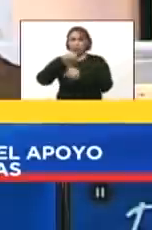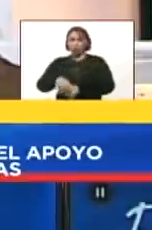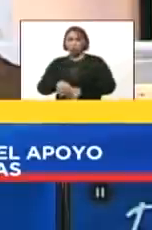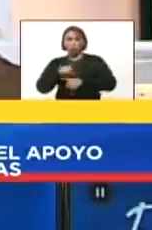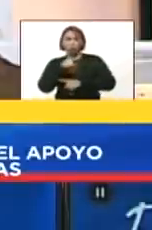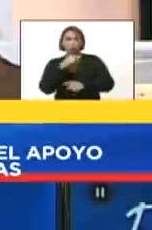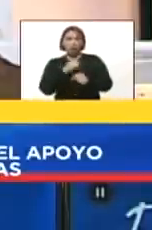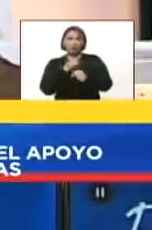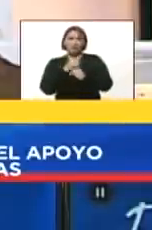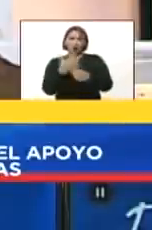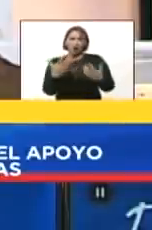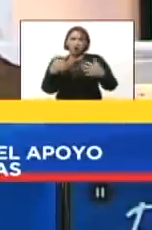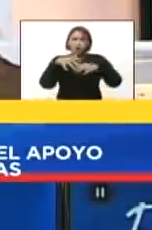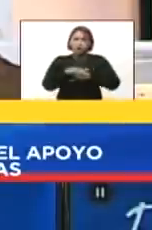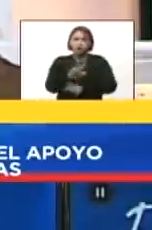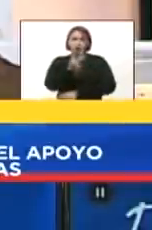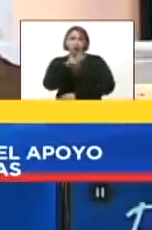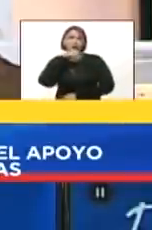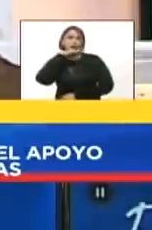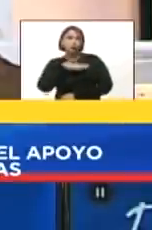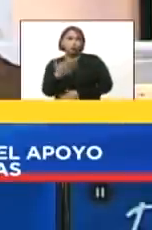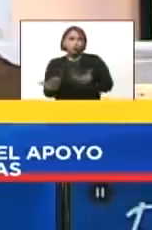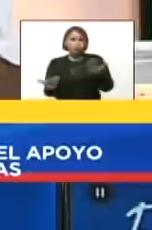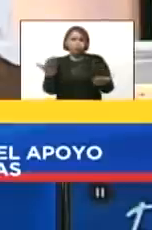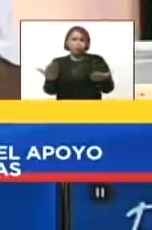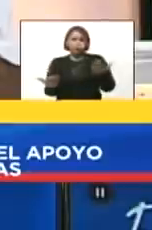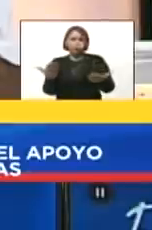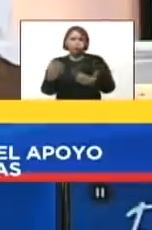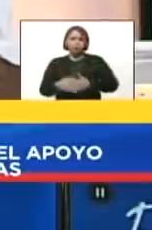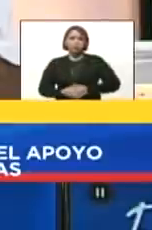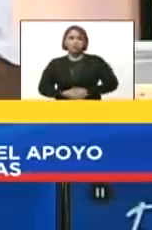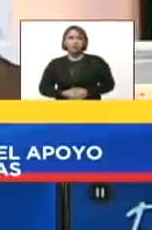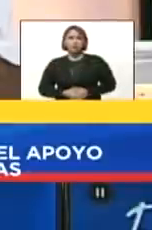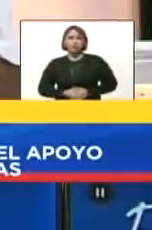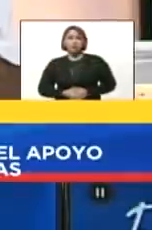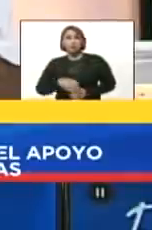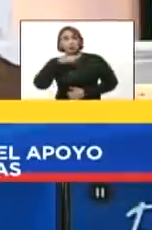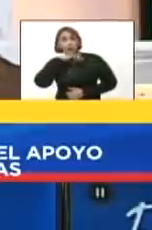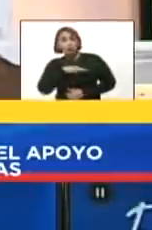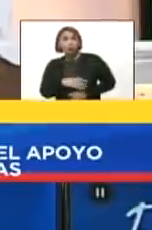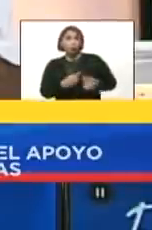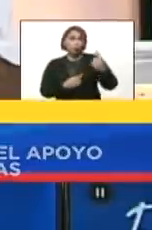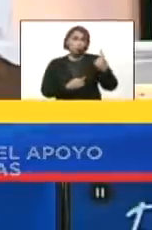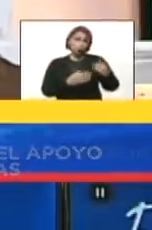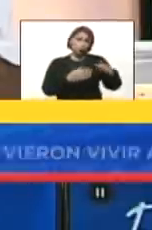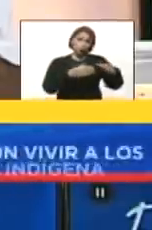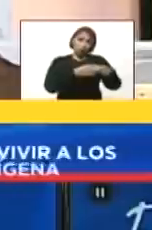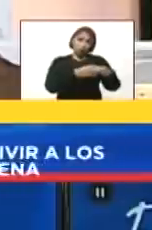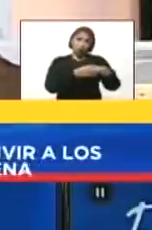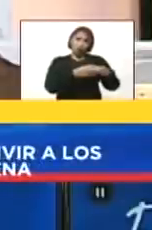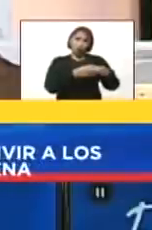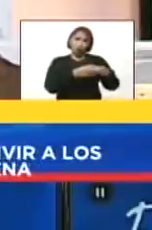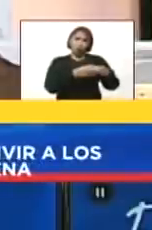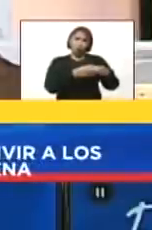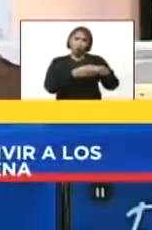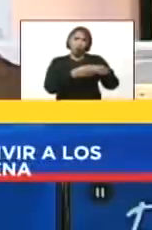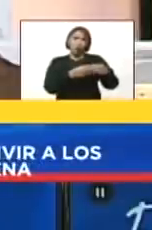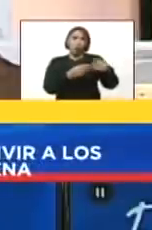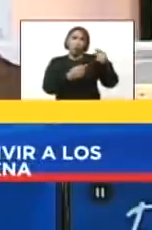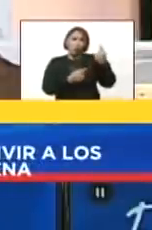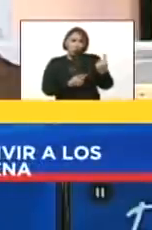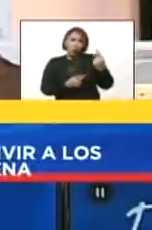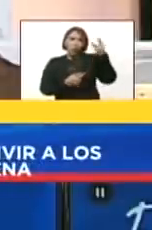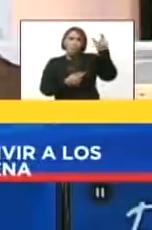Es una obra que combina dos historias paralelas. Una historia de una